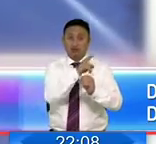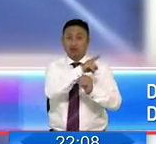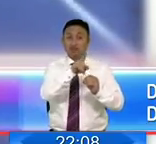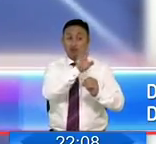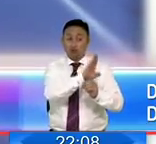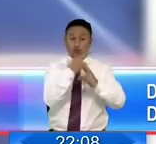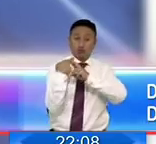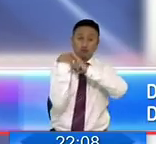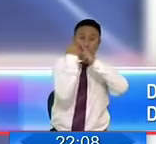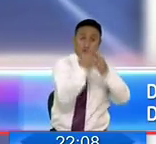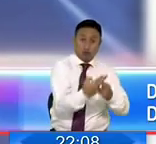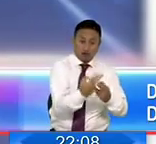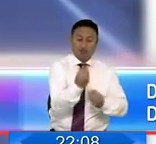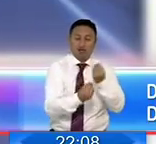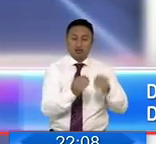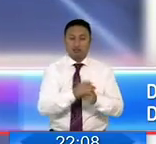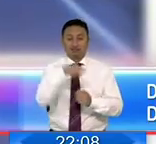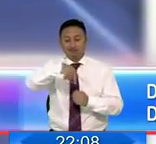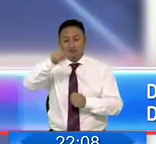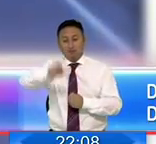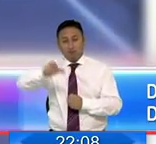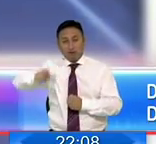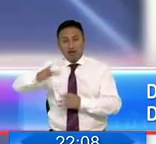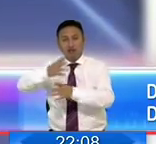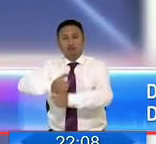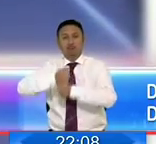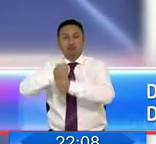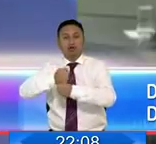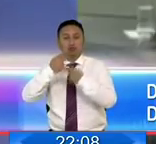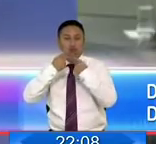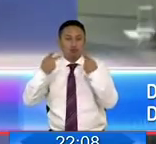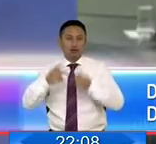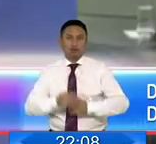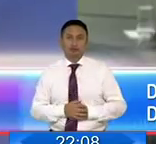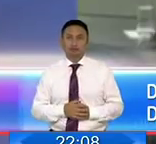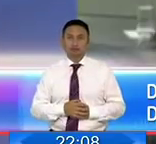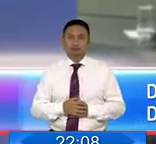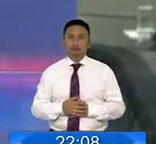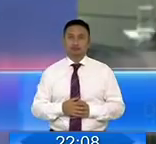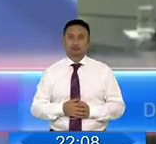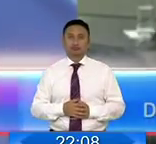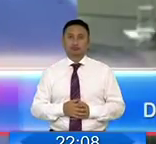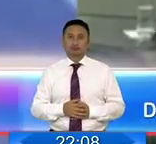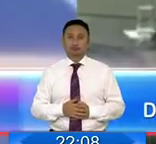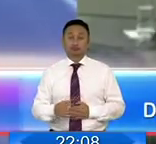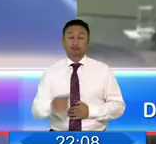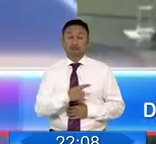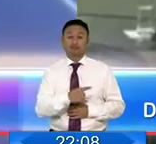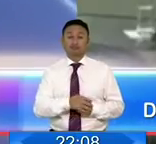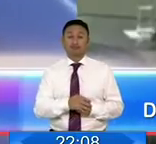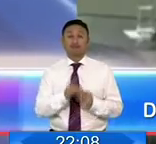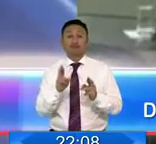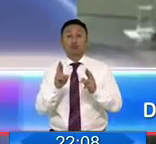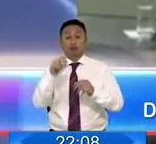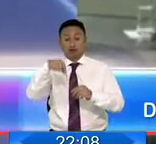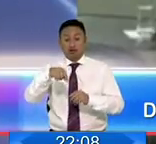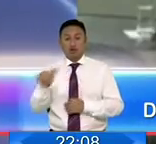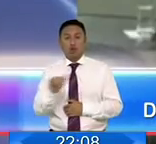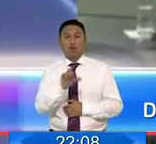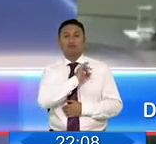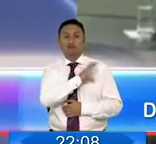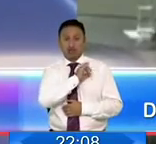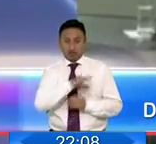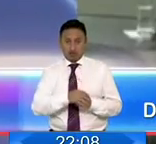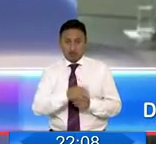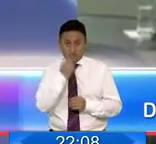sus competencias, garantizar la seguridad pública y ciudadana. Ojalá fuéramos aquí como en Chile. Miren cómo en